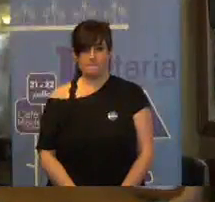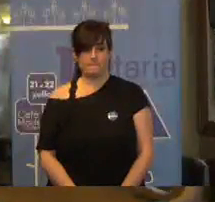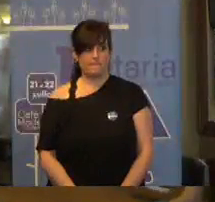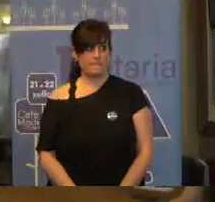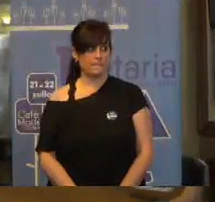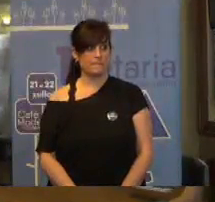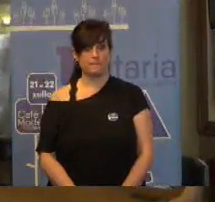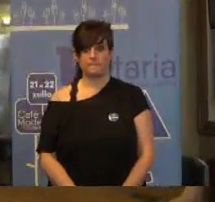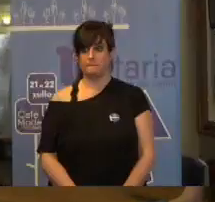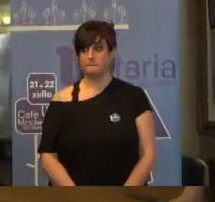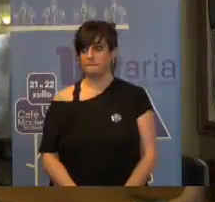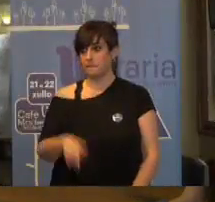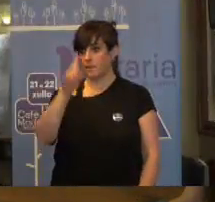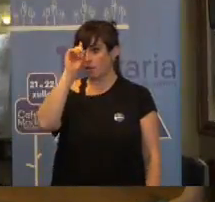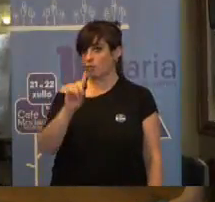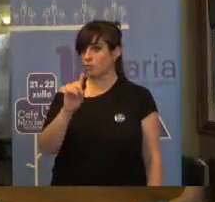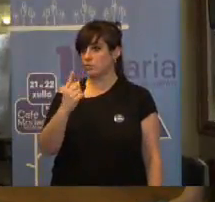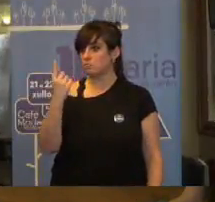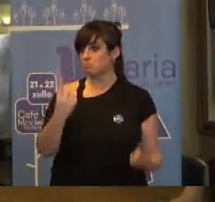Non sei que máis quería falar.